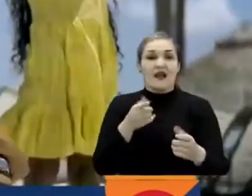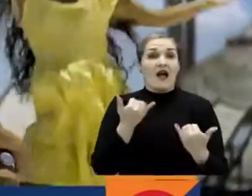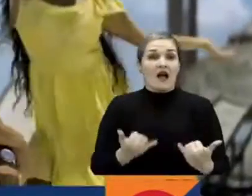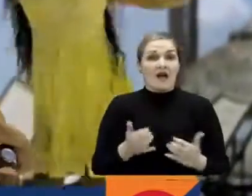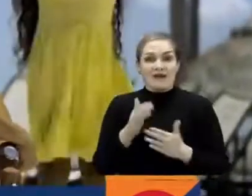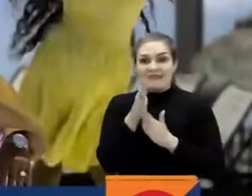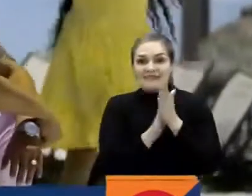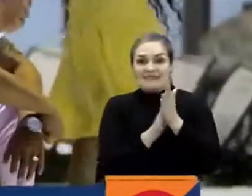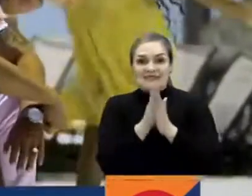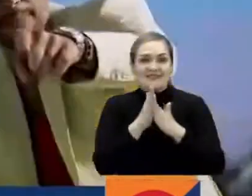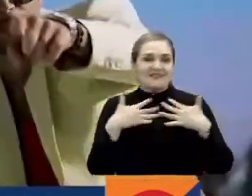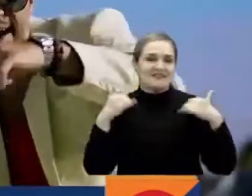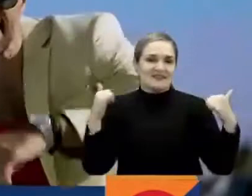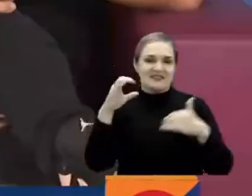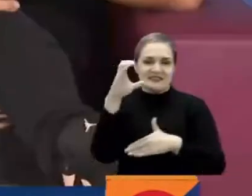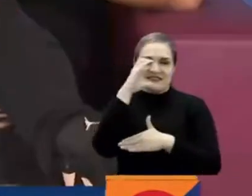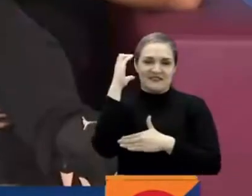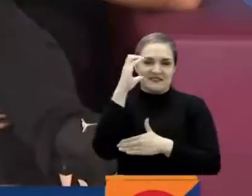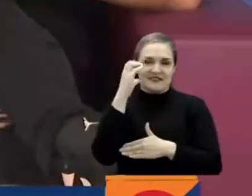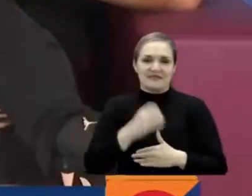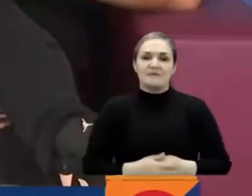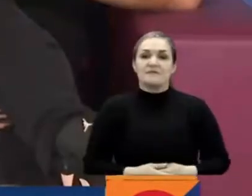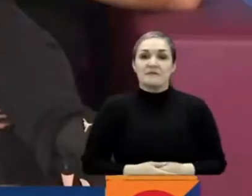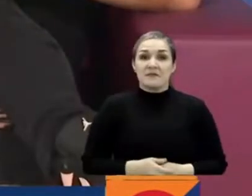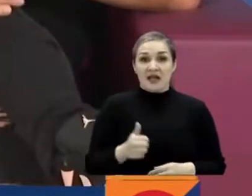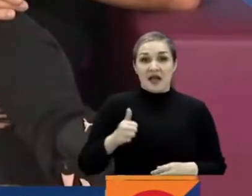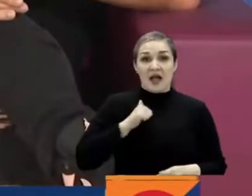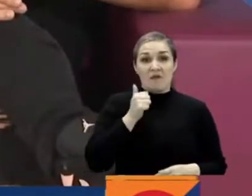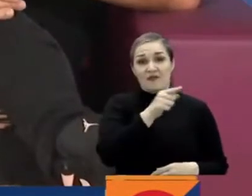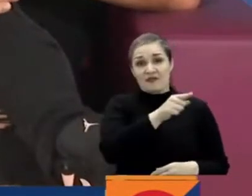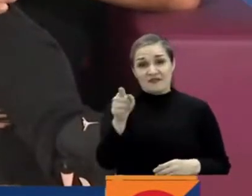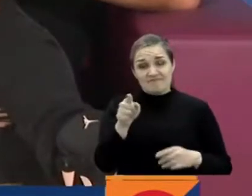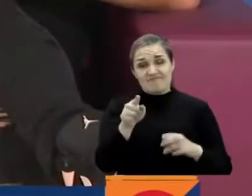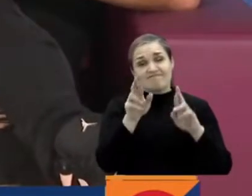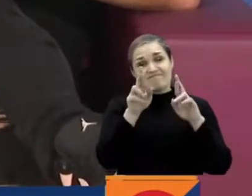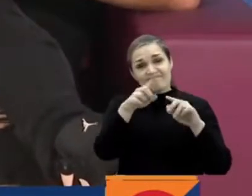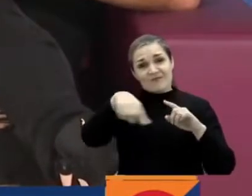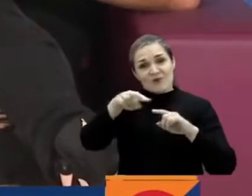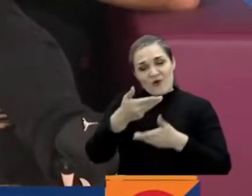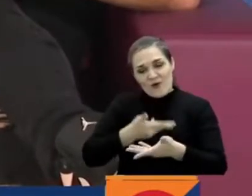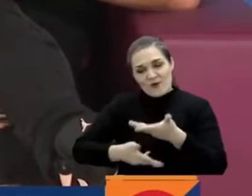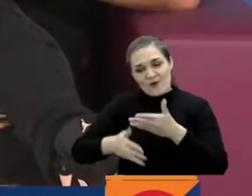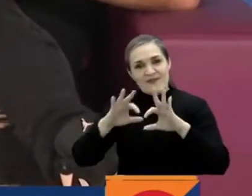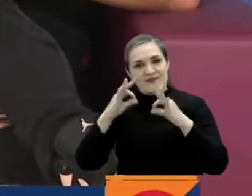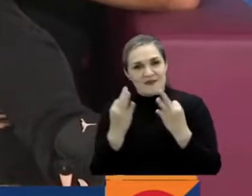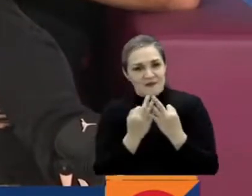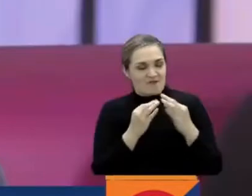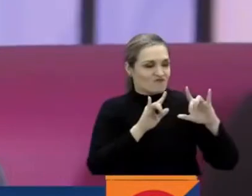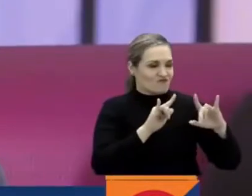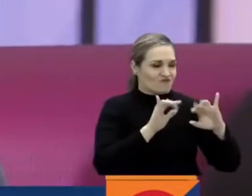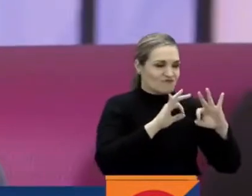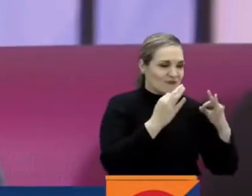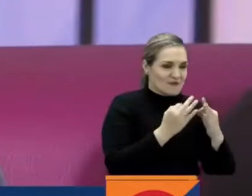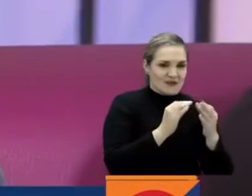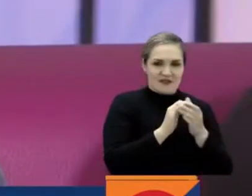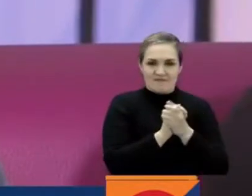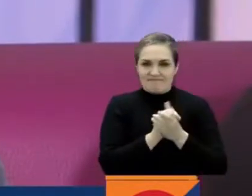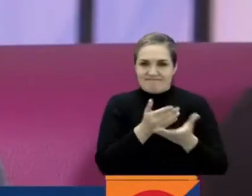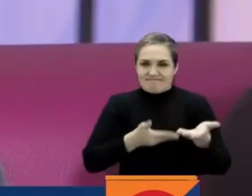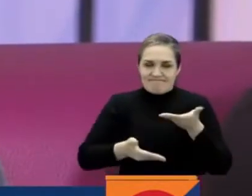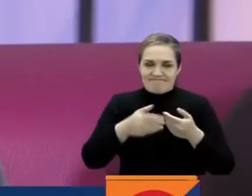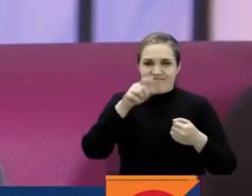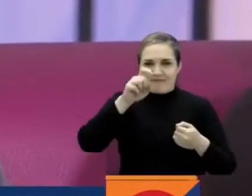días celebramos en Colombia. Que aprovechen a la familia, que aprovechen a esos seres queridos que tienen al lado.